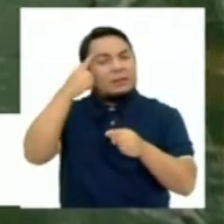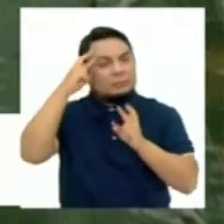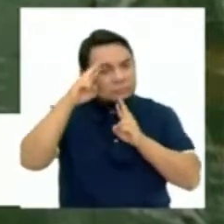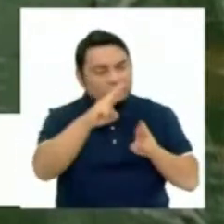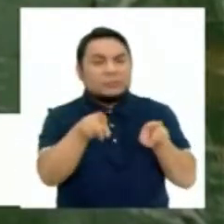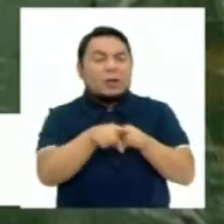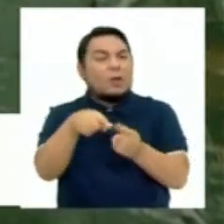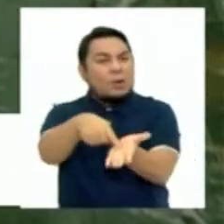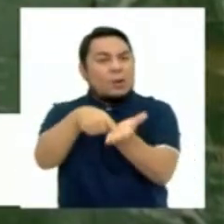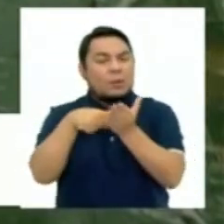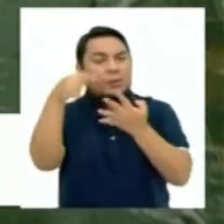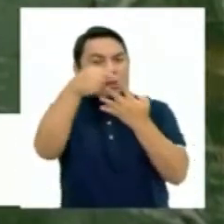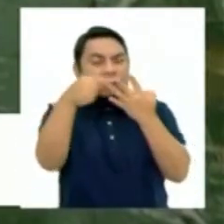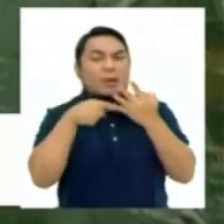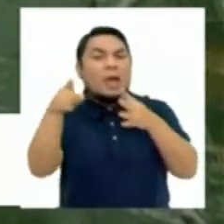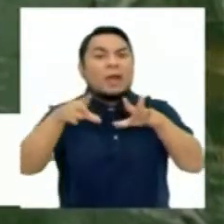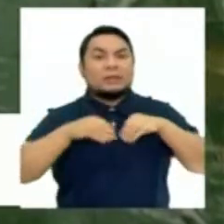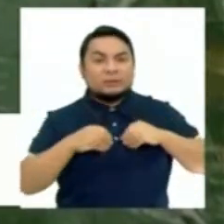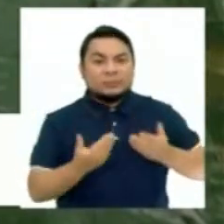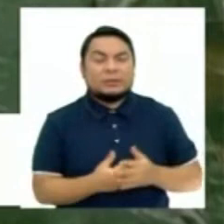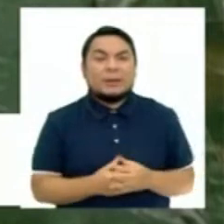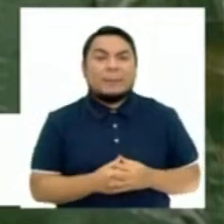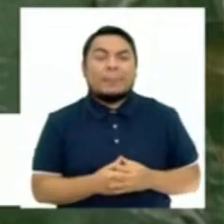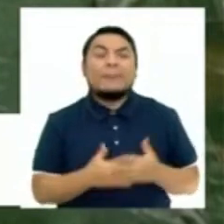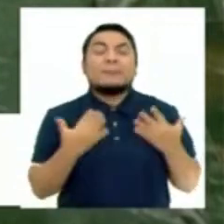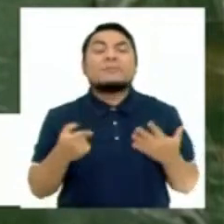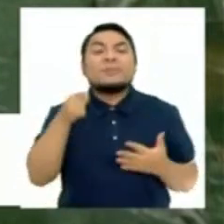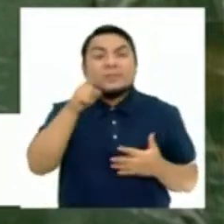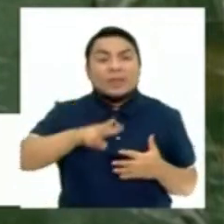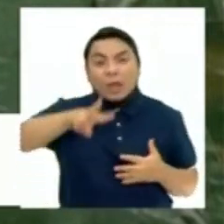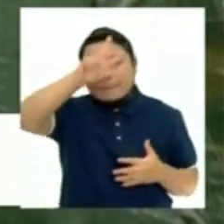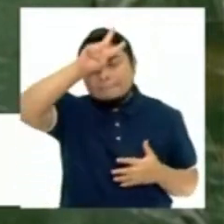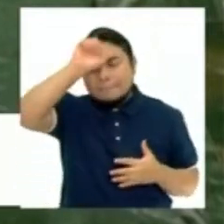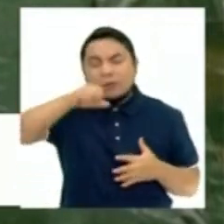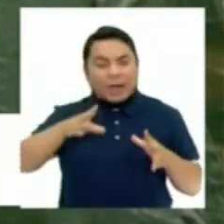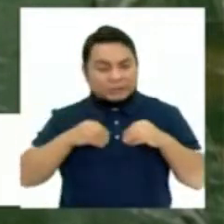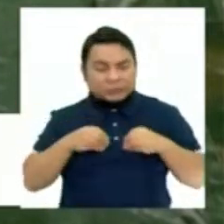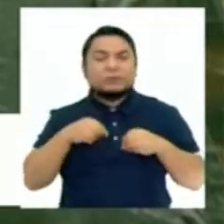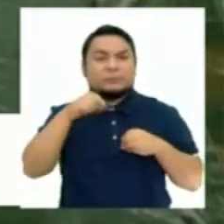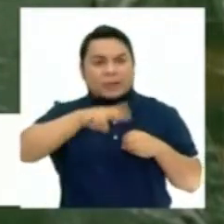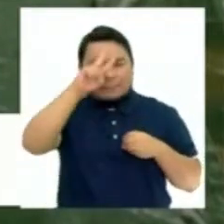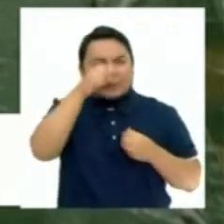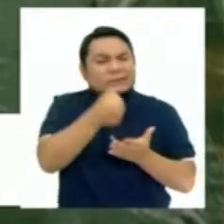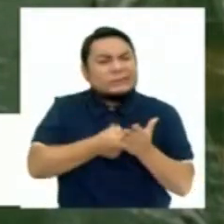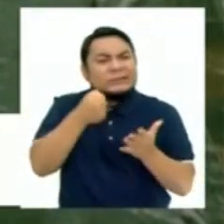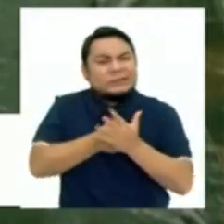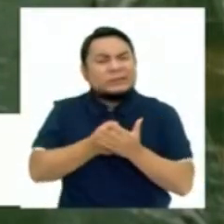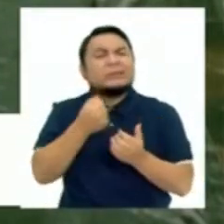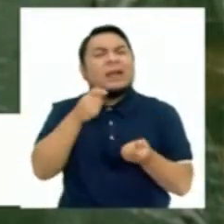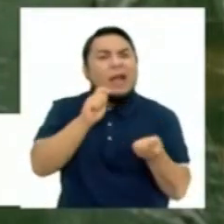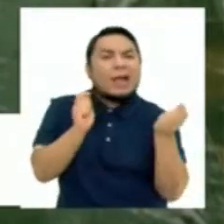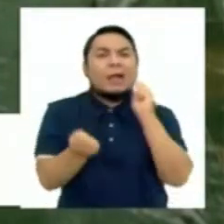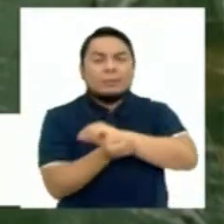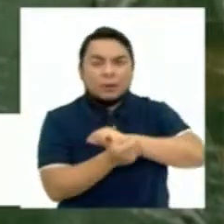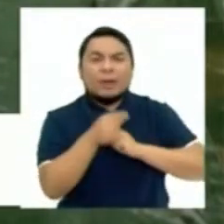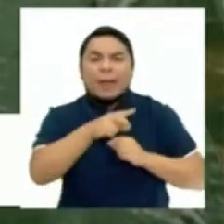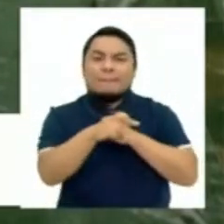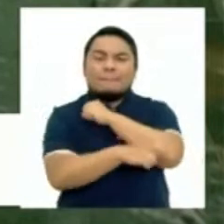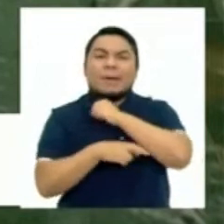las obligaciones que han asumido. El Perú asume la meta de convertirse en un país de carbono